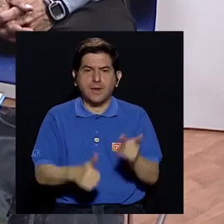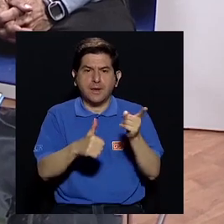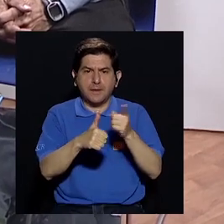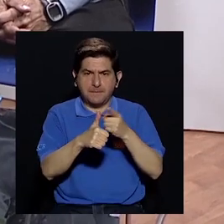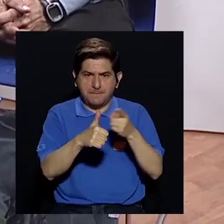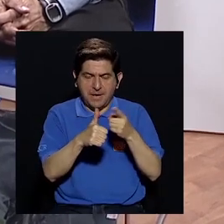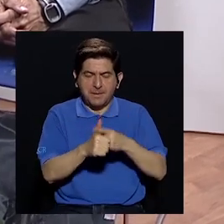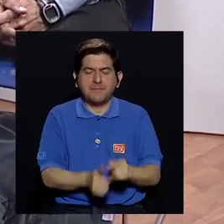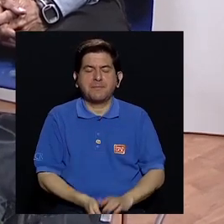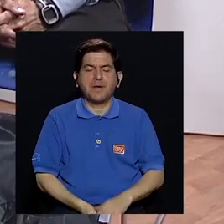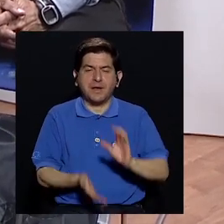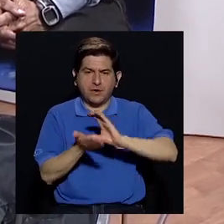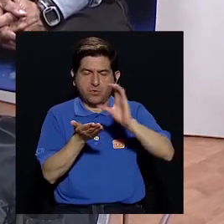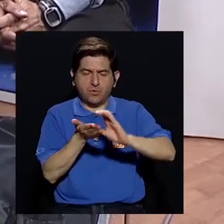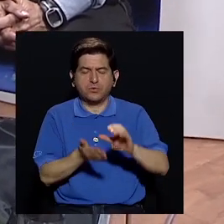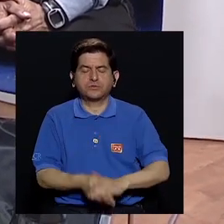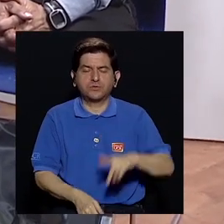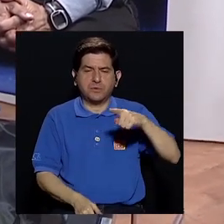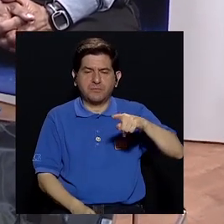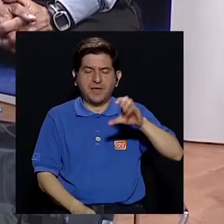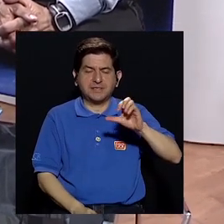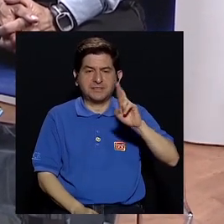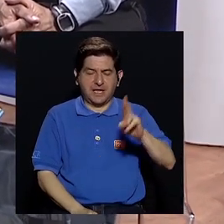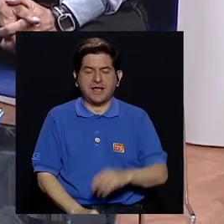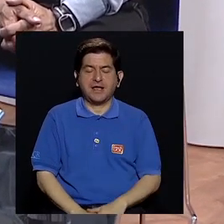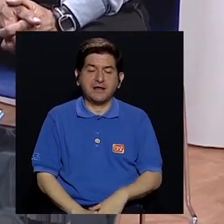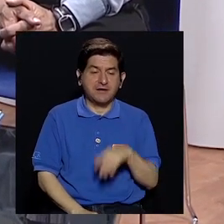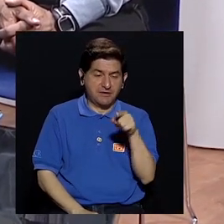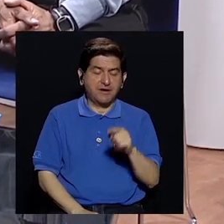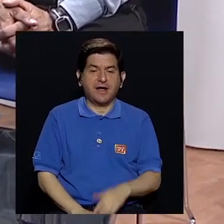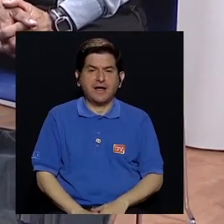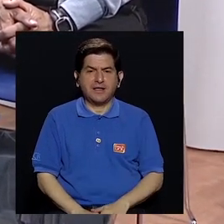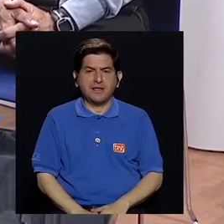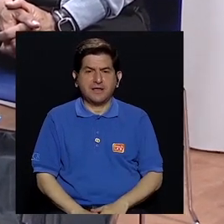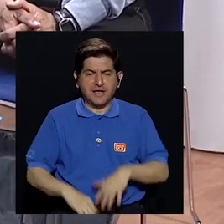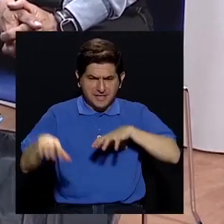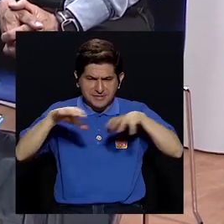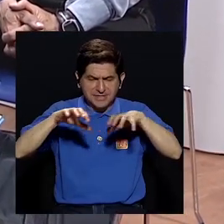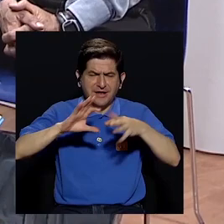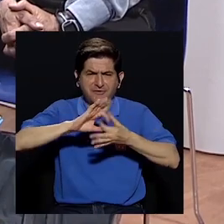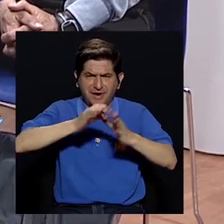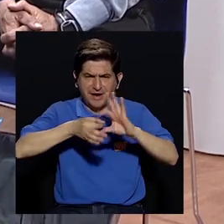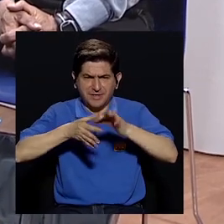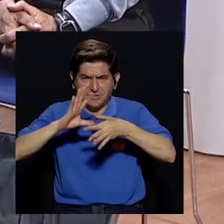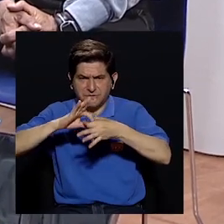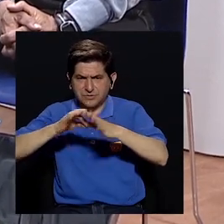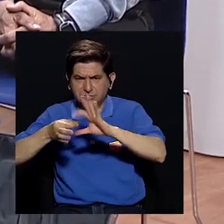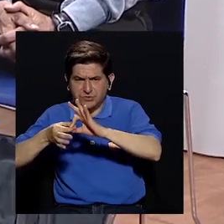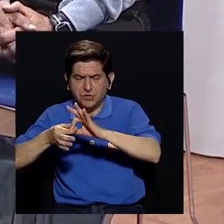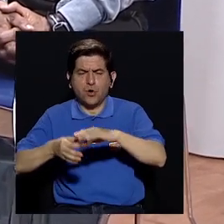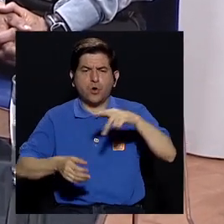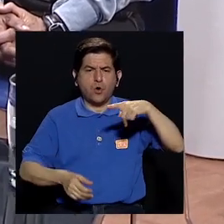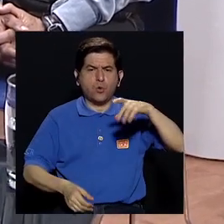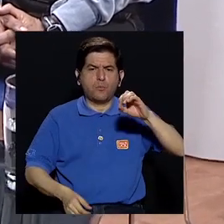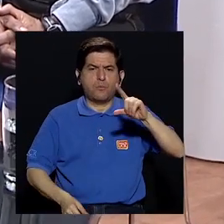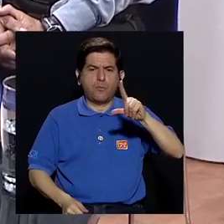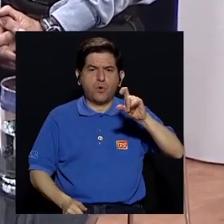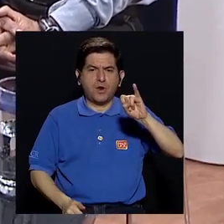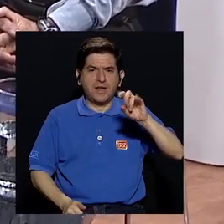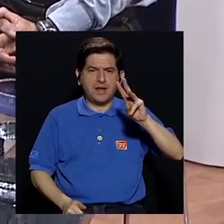fueron cursos se organizó el helado organizó el primer curso sobre psr la reacción en cadena de la polimerasa